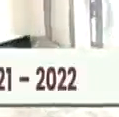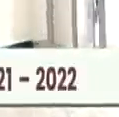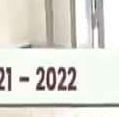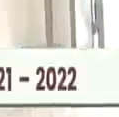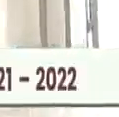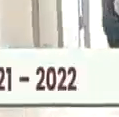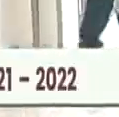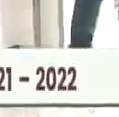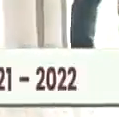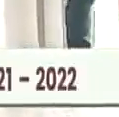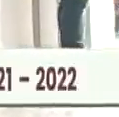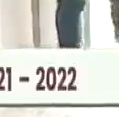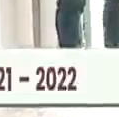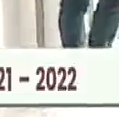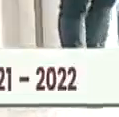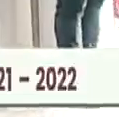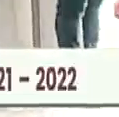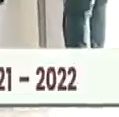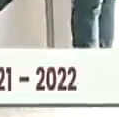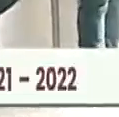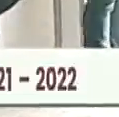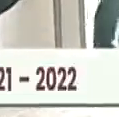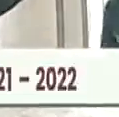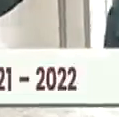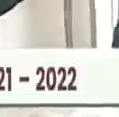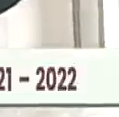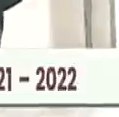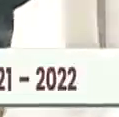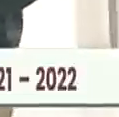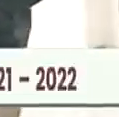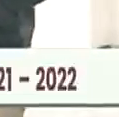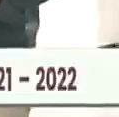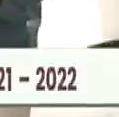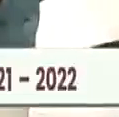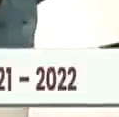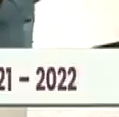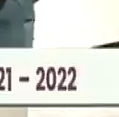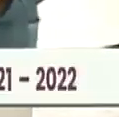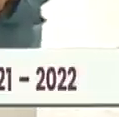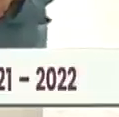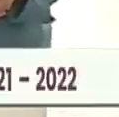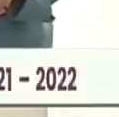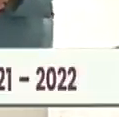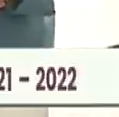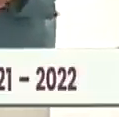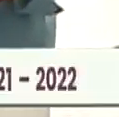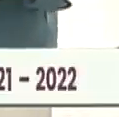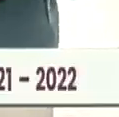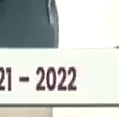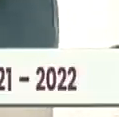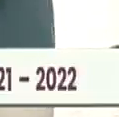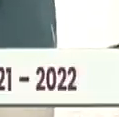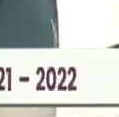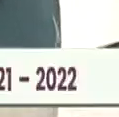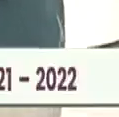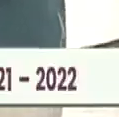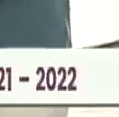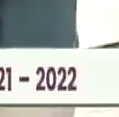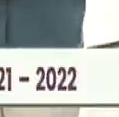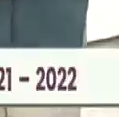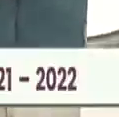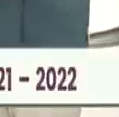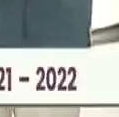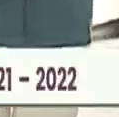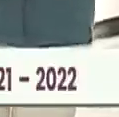contentos porque tenemos un CEBIT aquí con 21 equipos nuevos y tenemos servicio de internet también para el